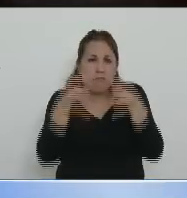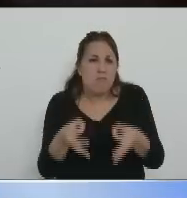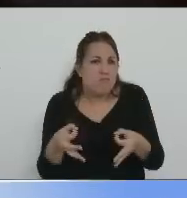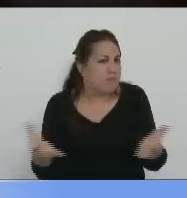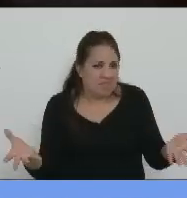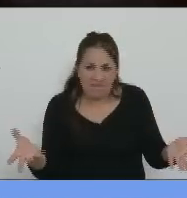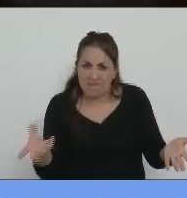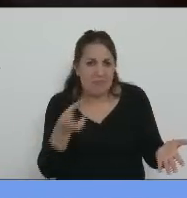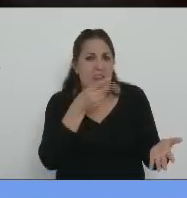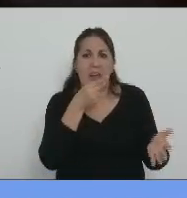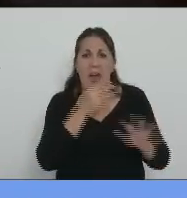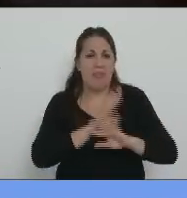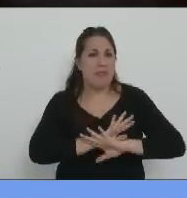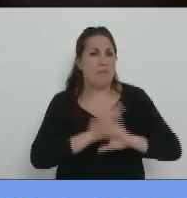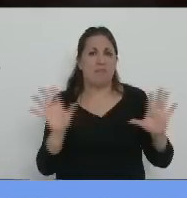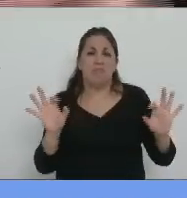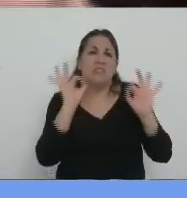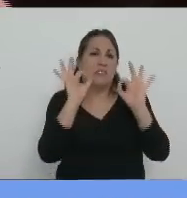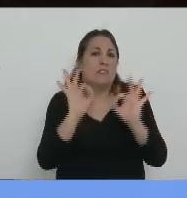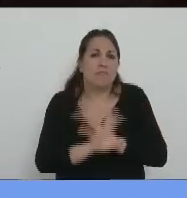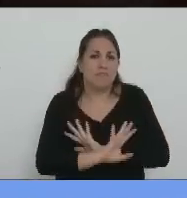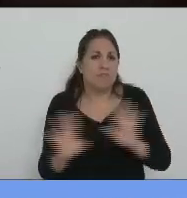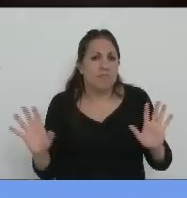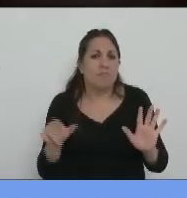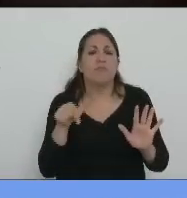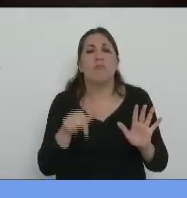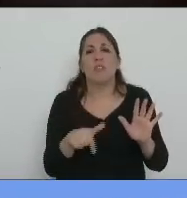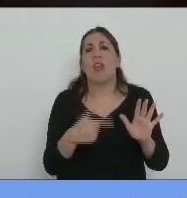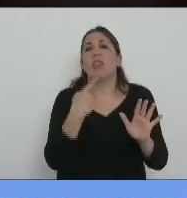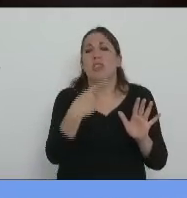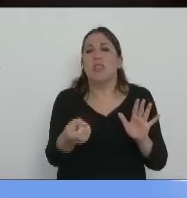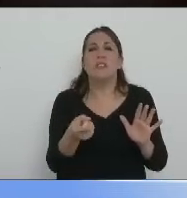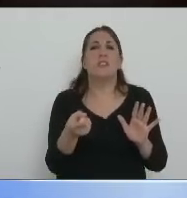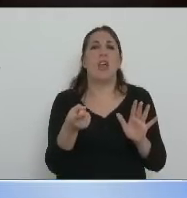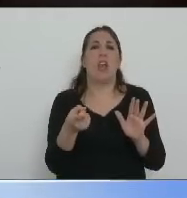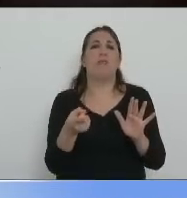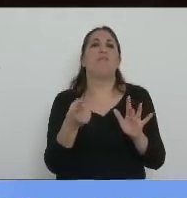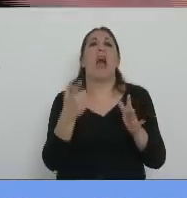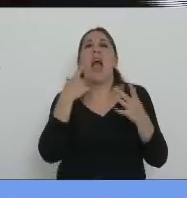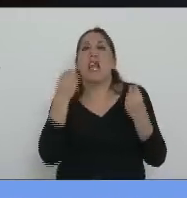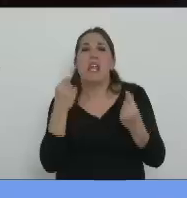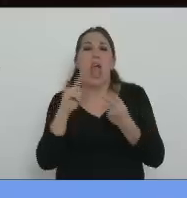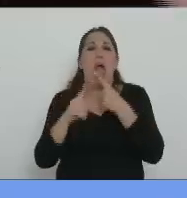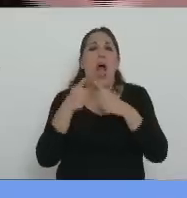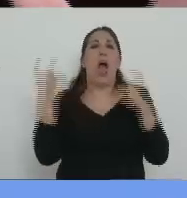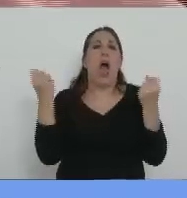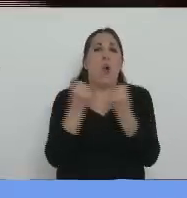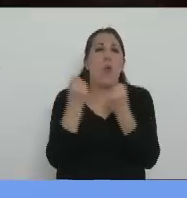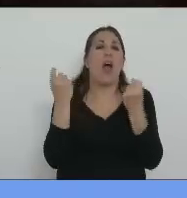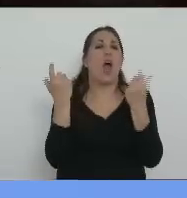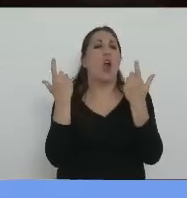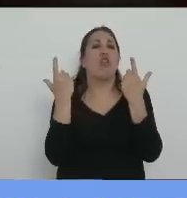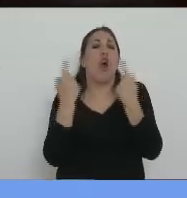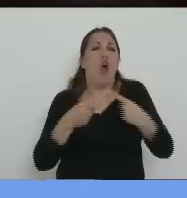absolutamente nada acá se habla también del blanqueo y de los acuerdos que hay de acuerdos internacionales firmados